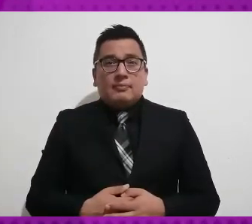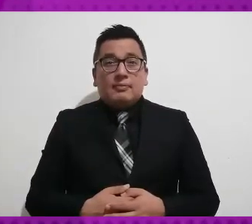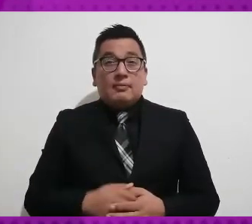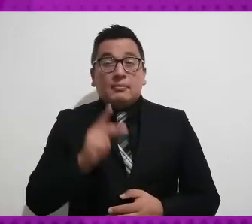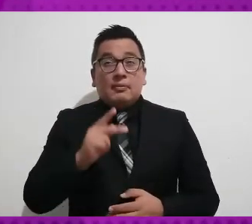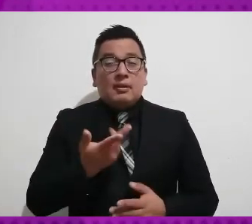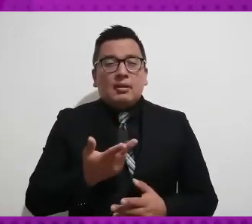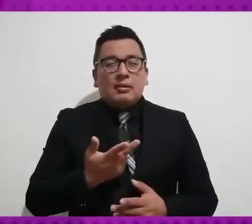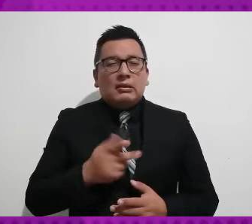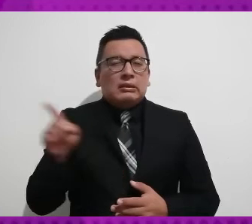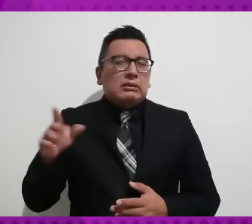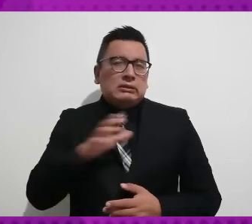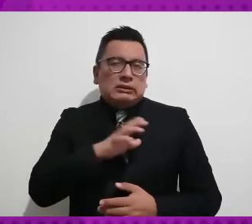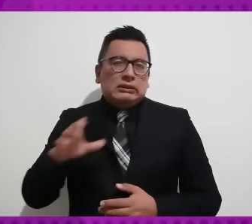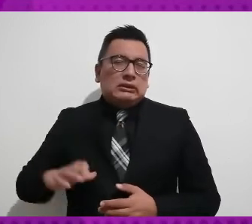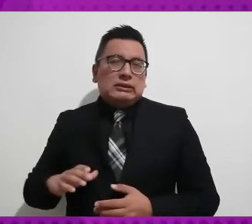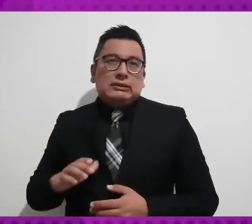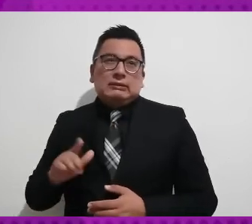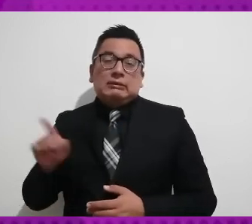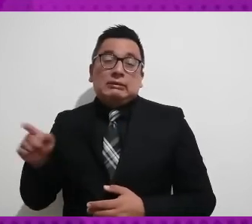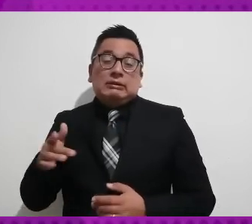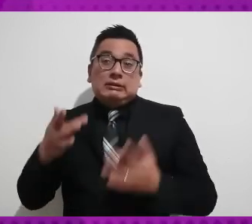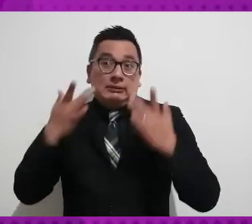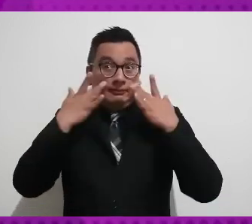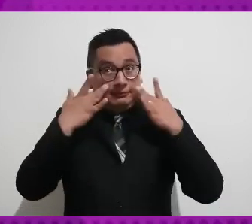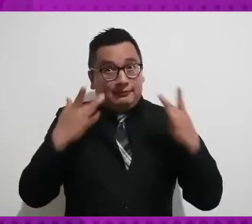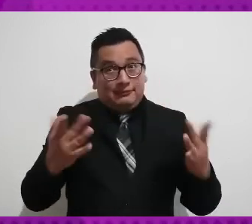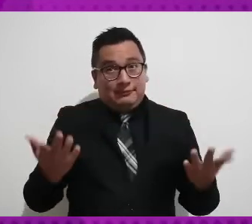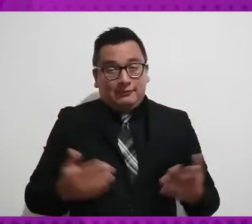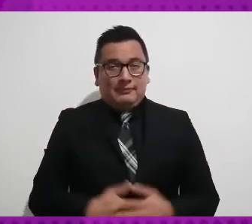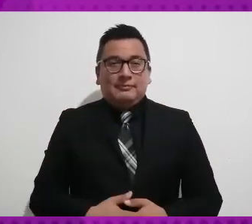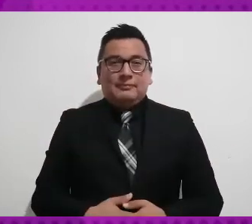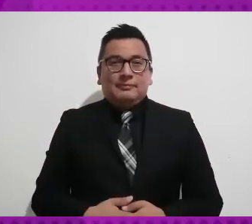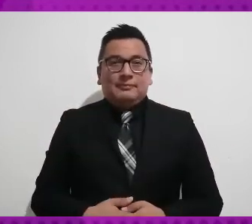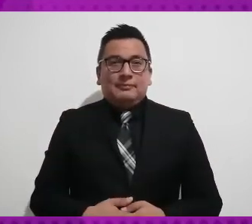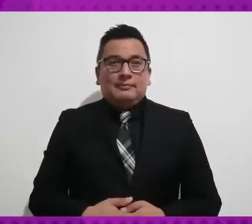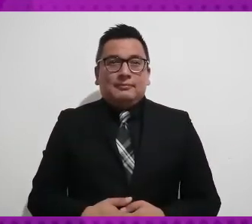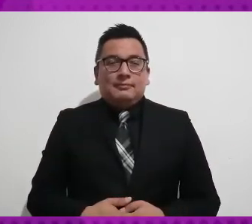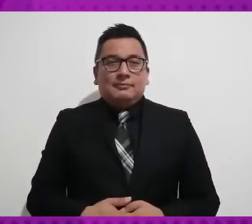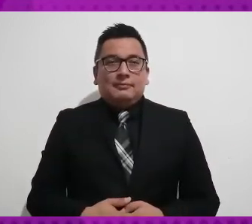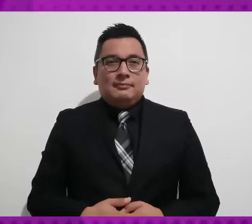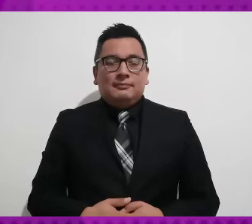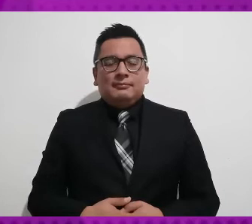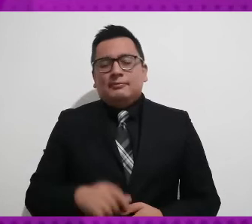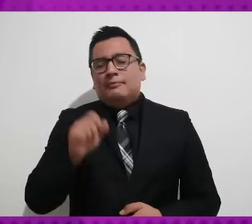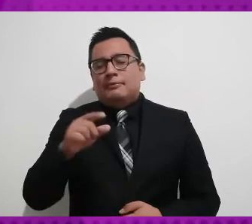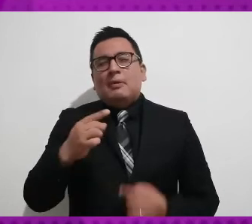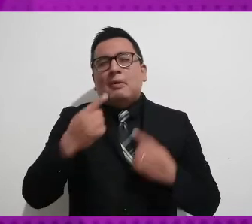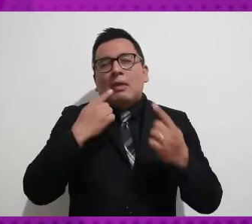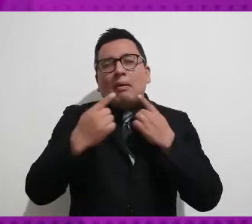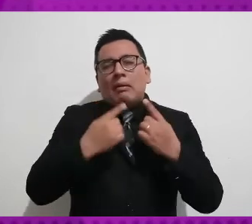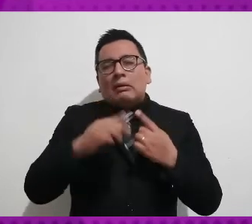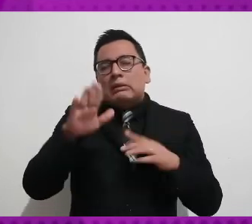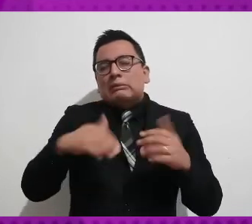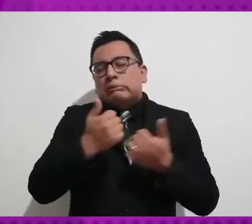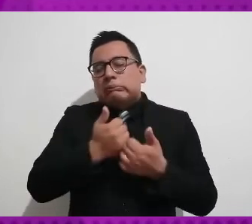desgracia, en las campañas. No, yo estoy de acuerdo, y además los debates, la dinámica que se presenta en las dinámicas, pues es aburridísima.